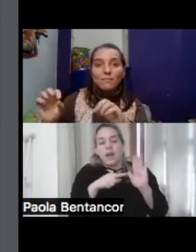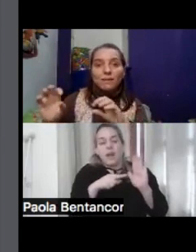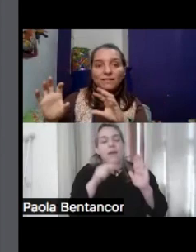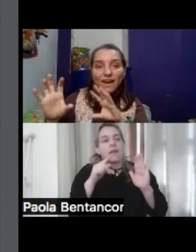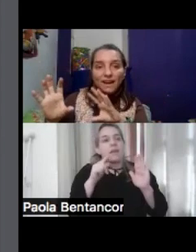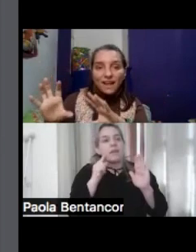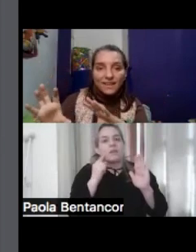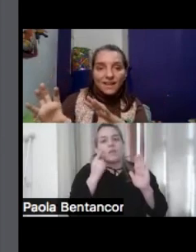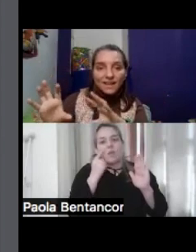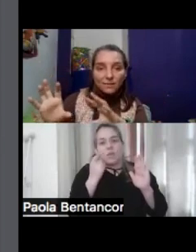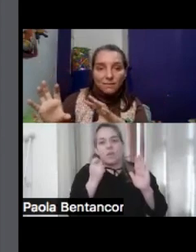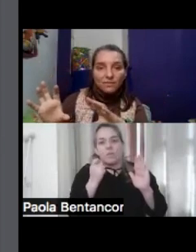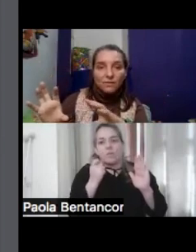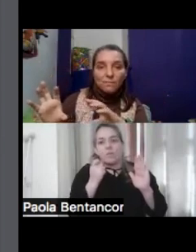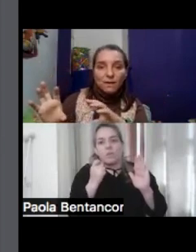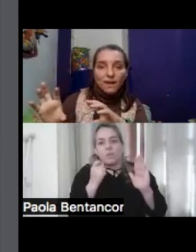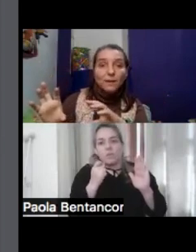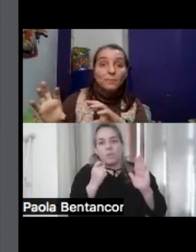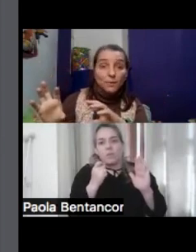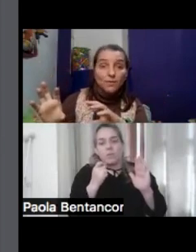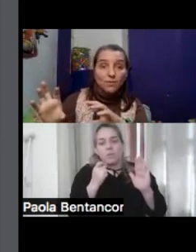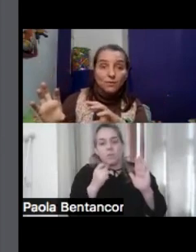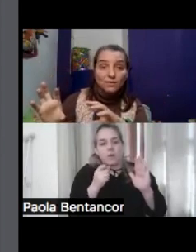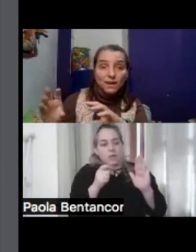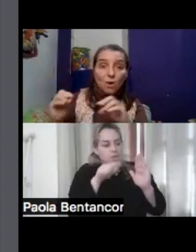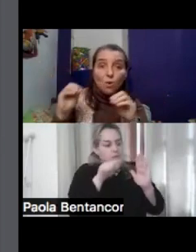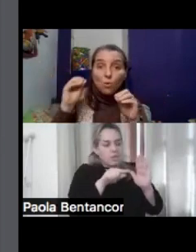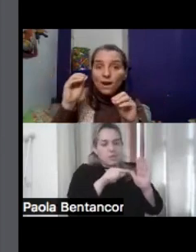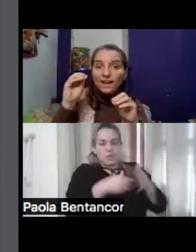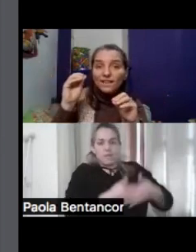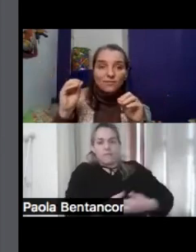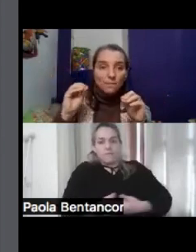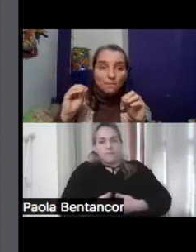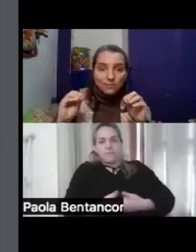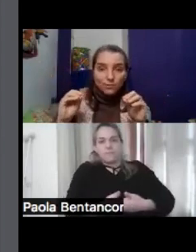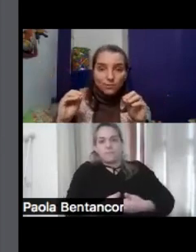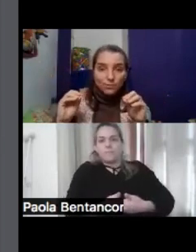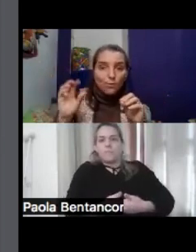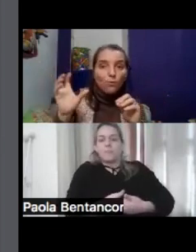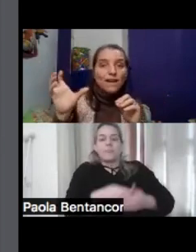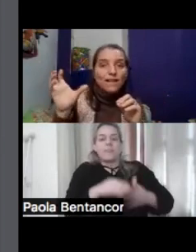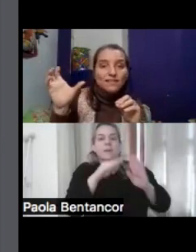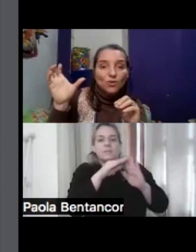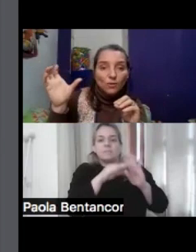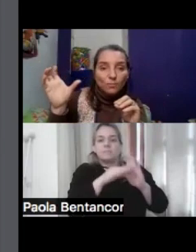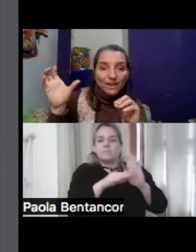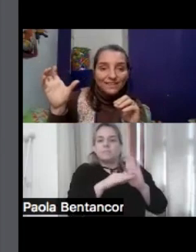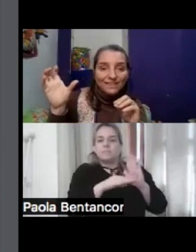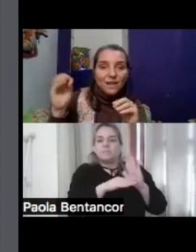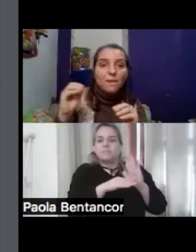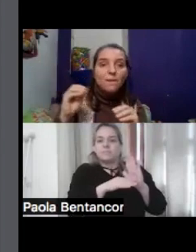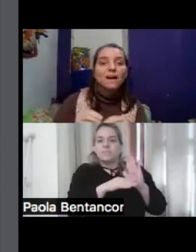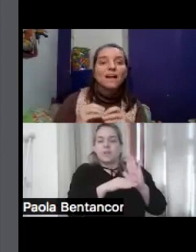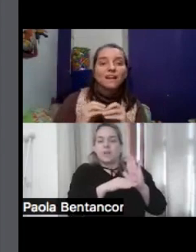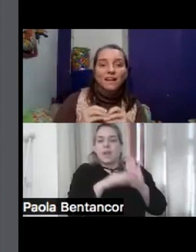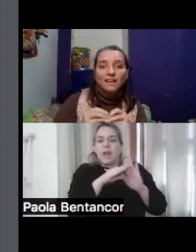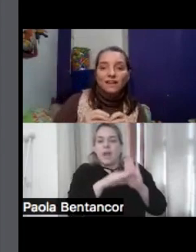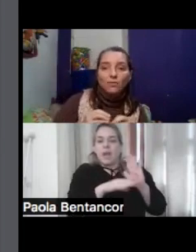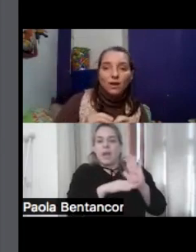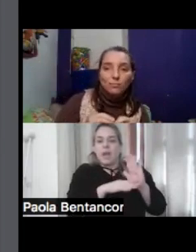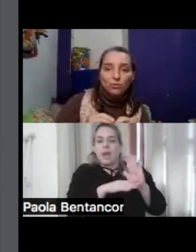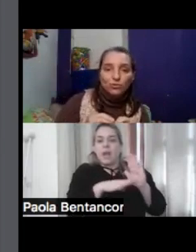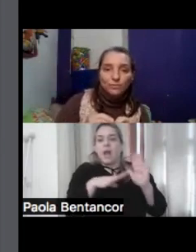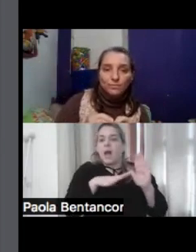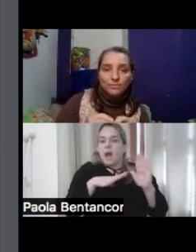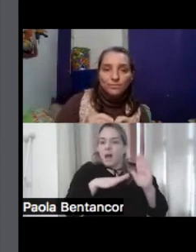evaluando específicamente a la díada que vamos a acompañar, podemos conocer cuáles de esos pasos o cuáles de esos componentes van